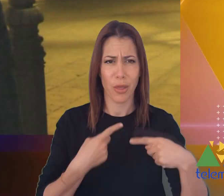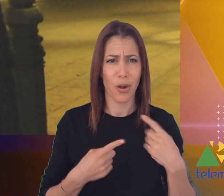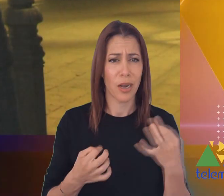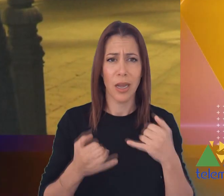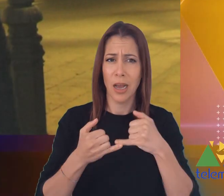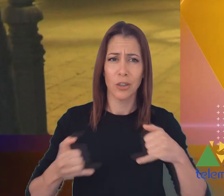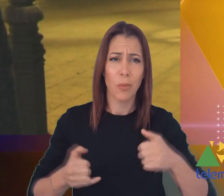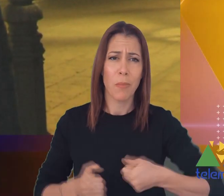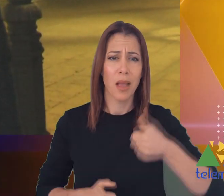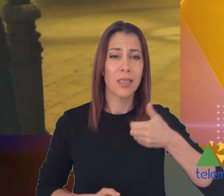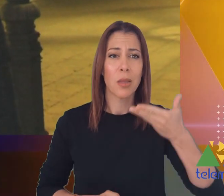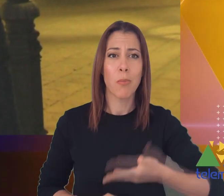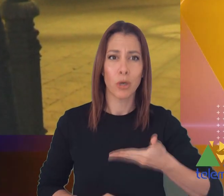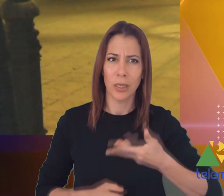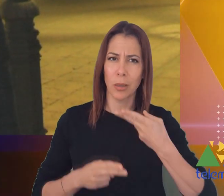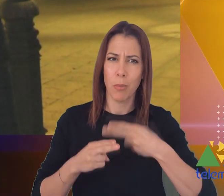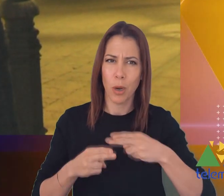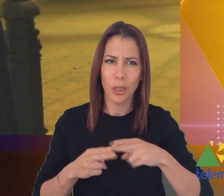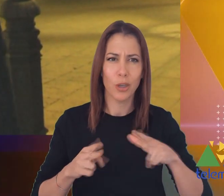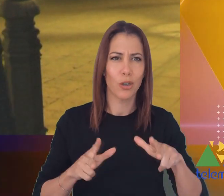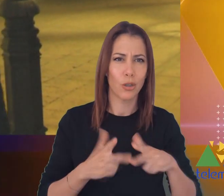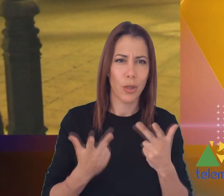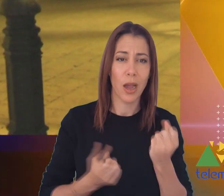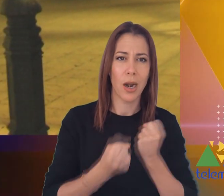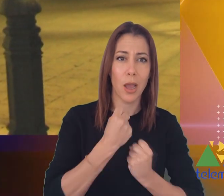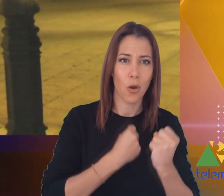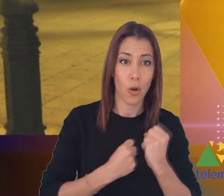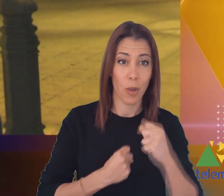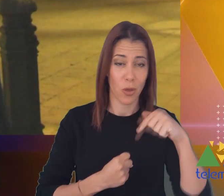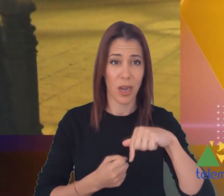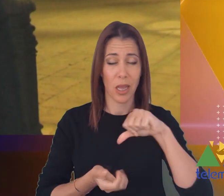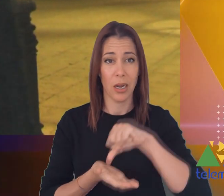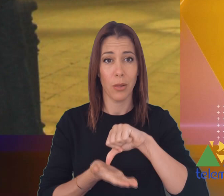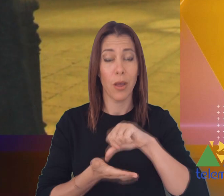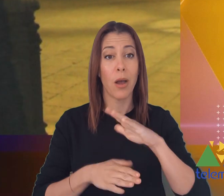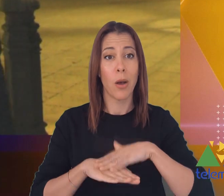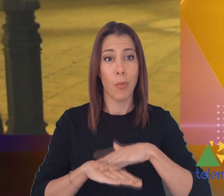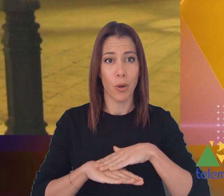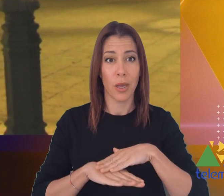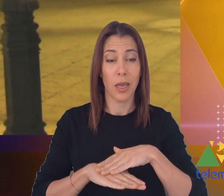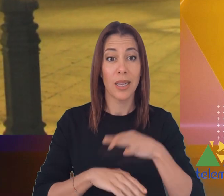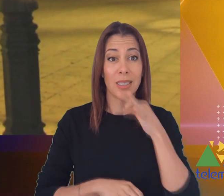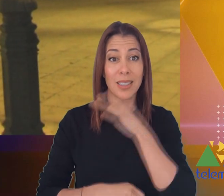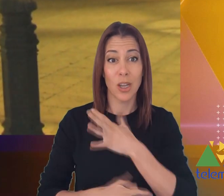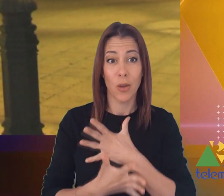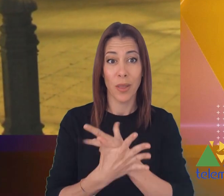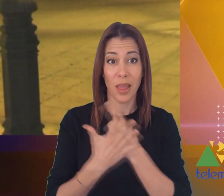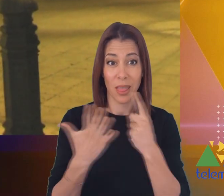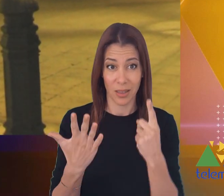actos más importantes políticos, sociales y económicos de la ciudad, porque desde el siglo